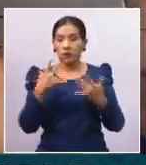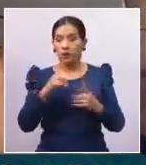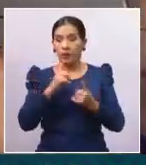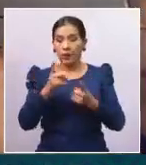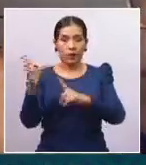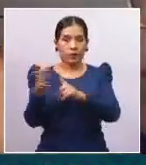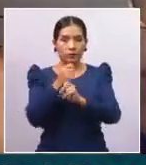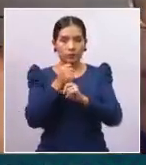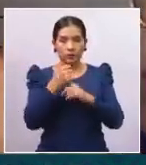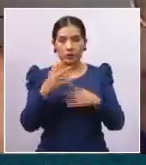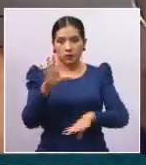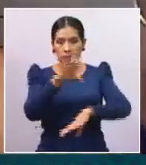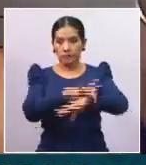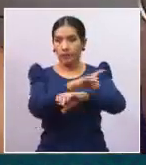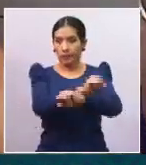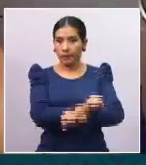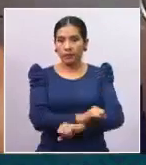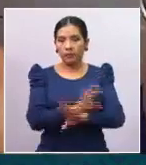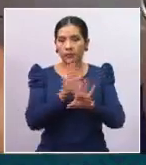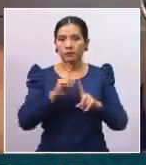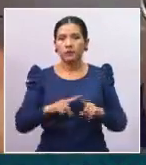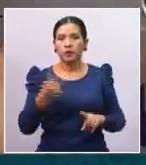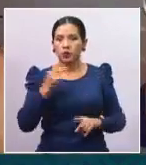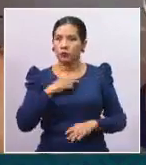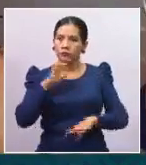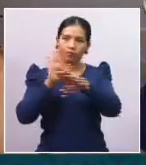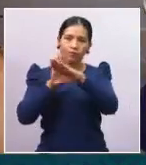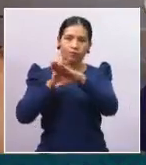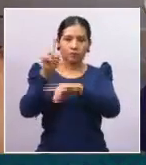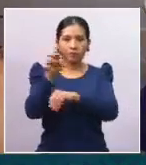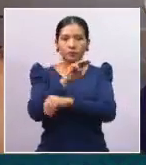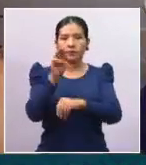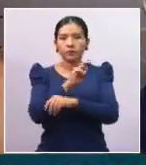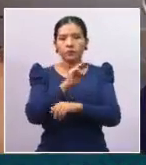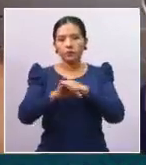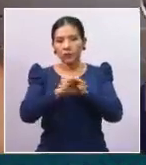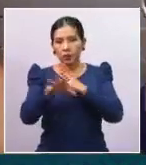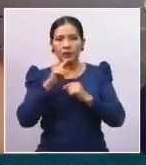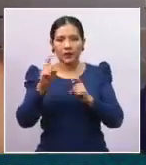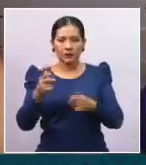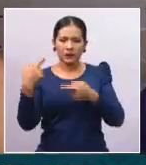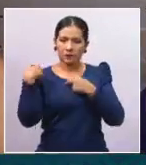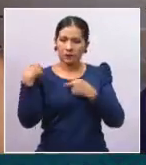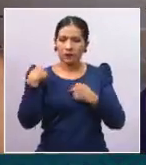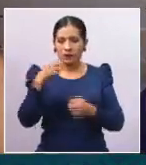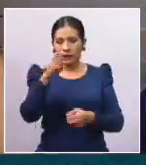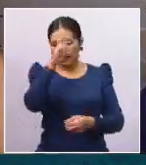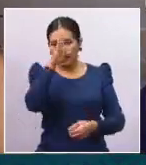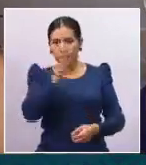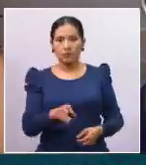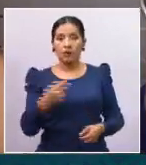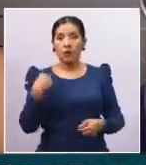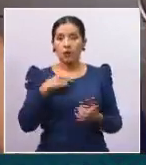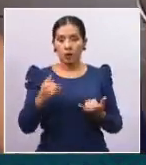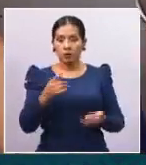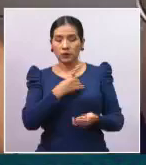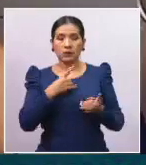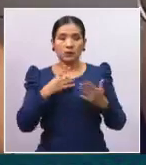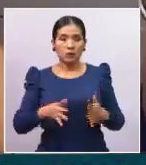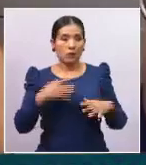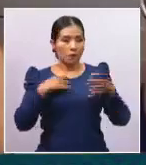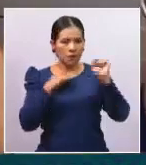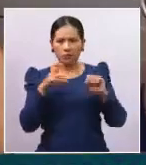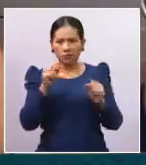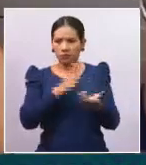tanto nosotros vamos a pedir la mano dura al Ministerio Público, porque caiga quien caiga, nosotros como diputados del movimiento no vamos a defender actos de